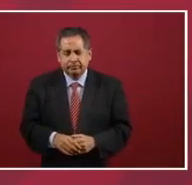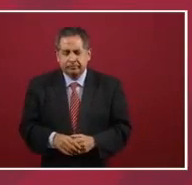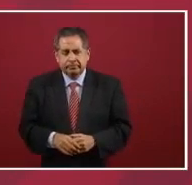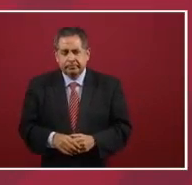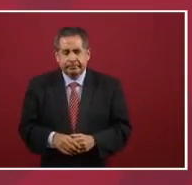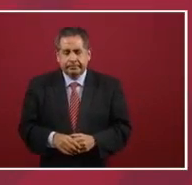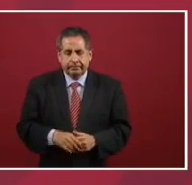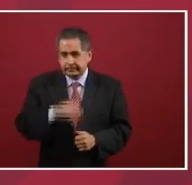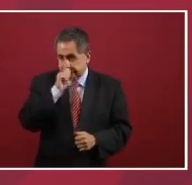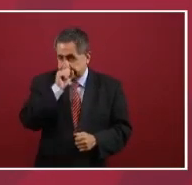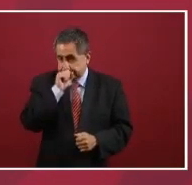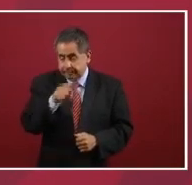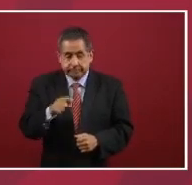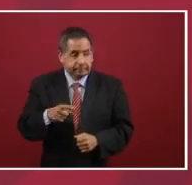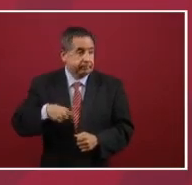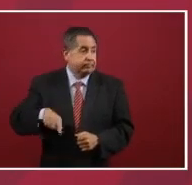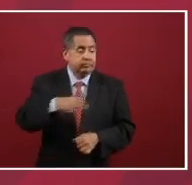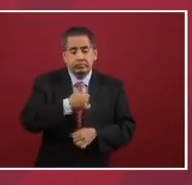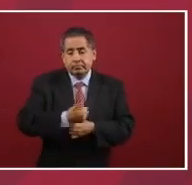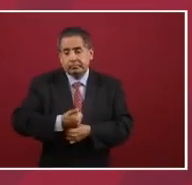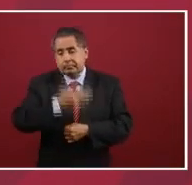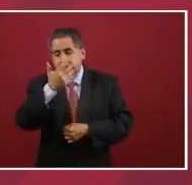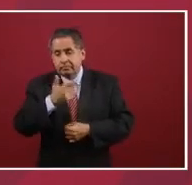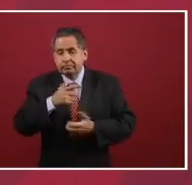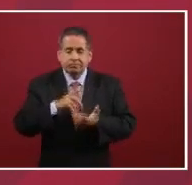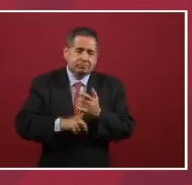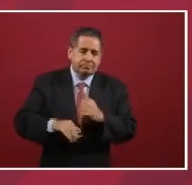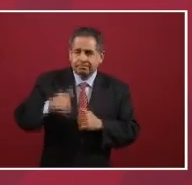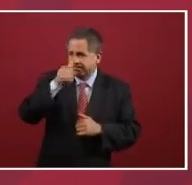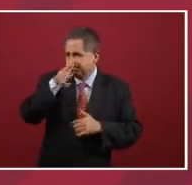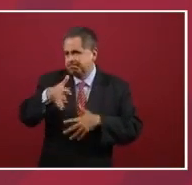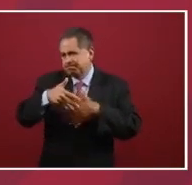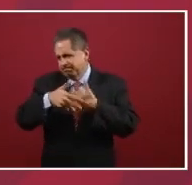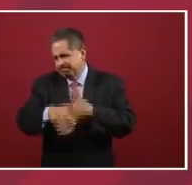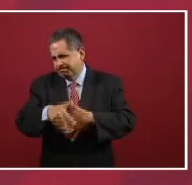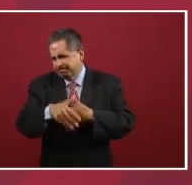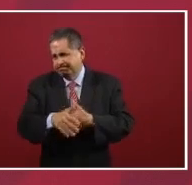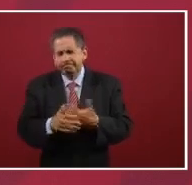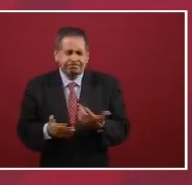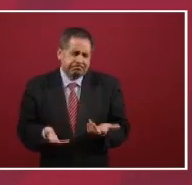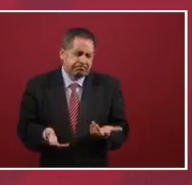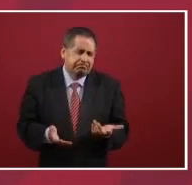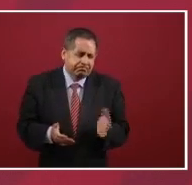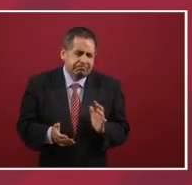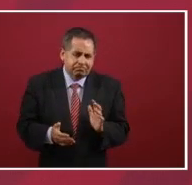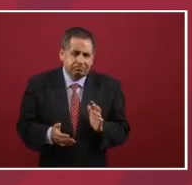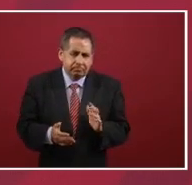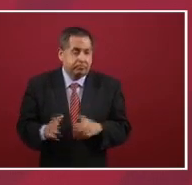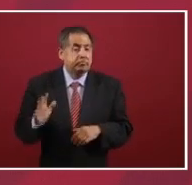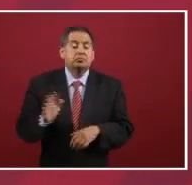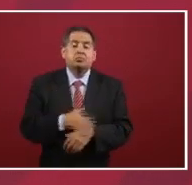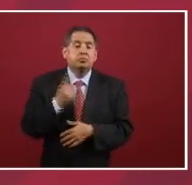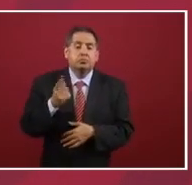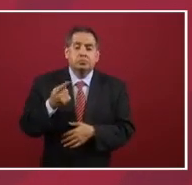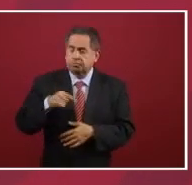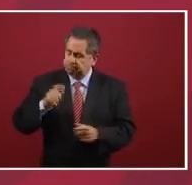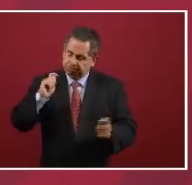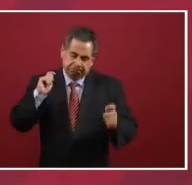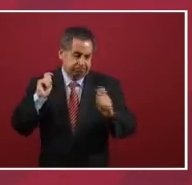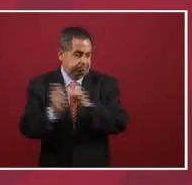también inconformidad y protestas, porque se están llevando a cabo